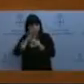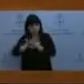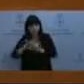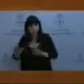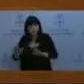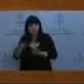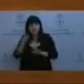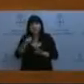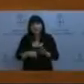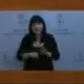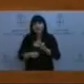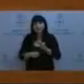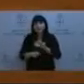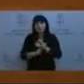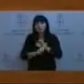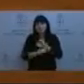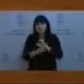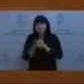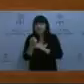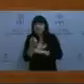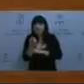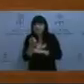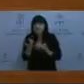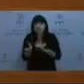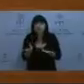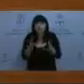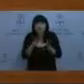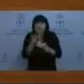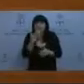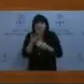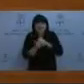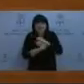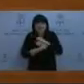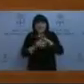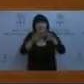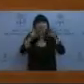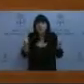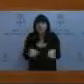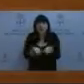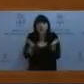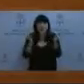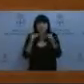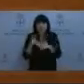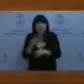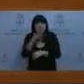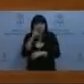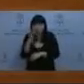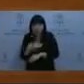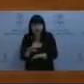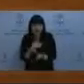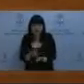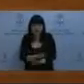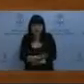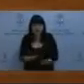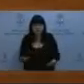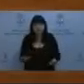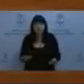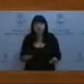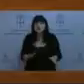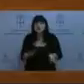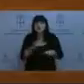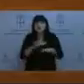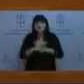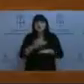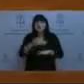necesaria No le digo en la formación Pero una vez más Como no tengamos una estrategia global No nos va a servir de nada Para que la actuación pública Sobre el sector turístico Pueda